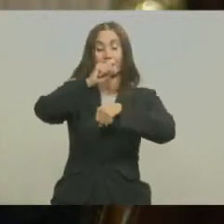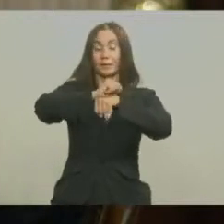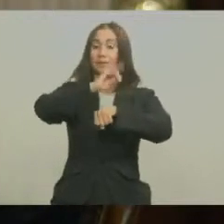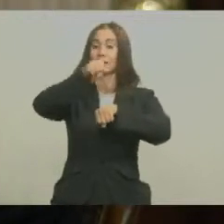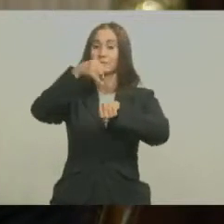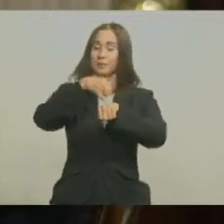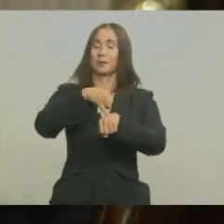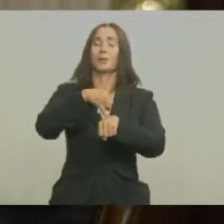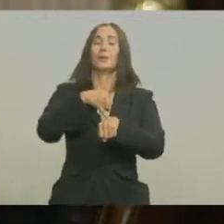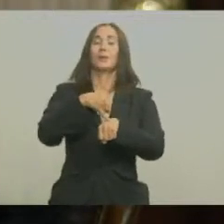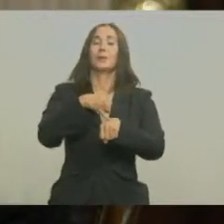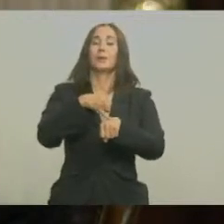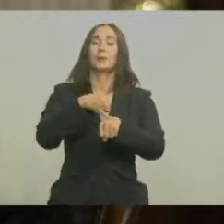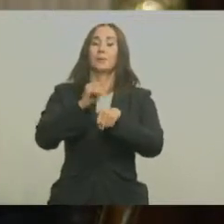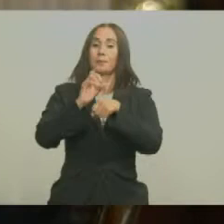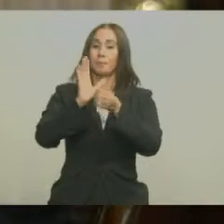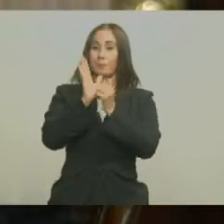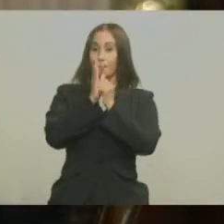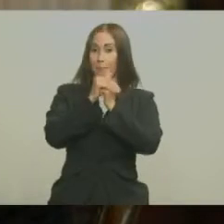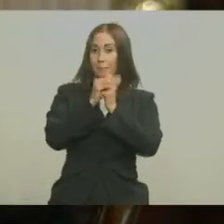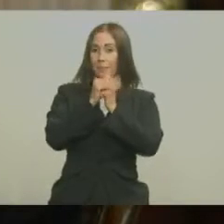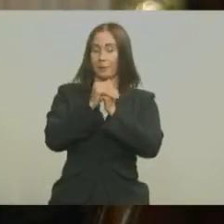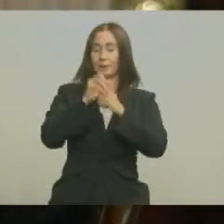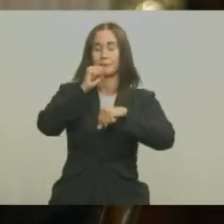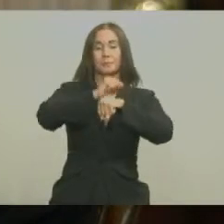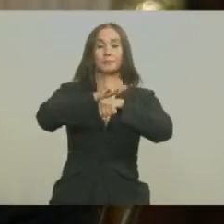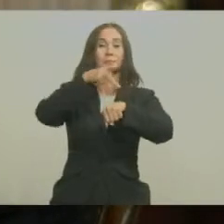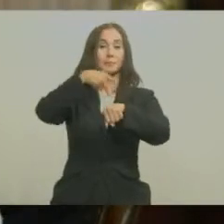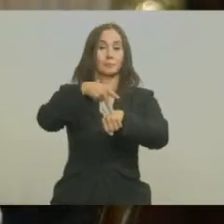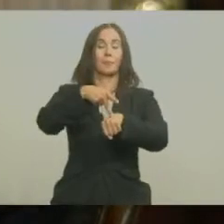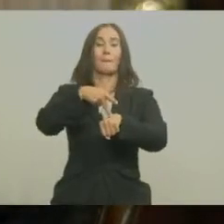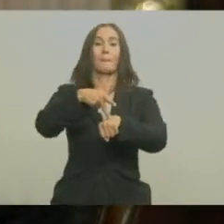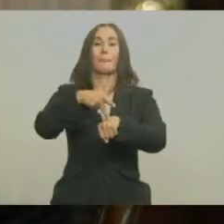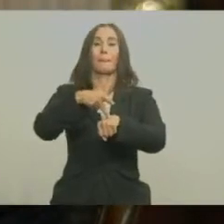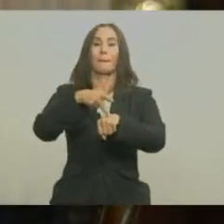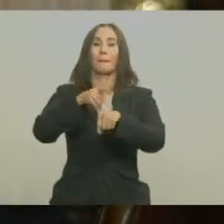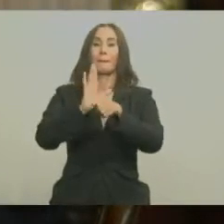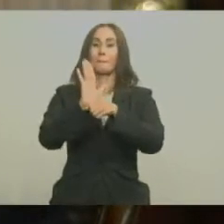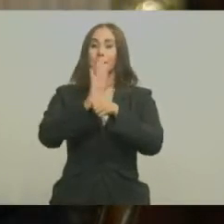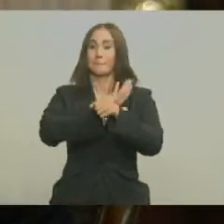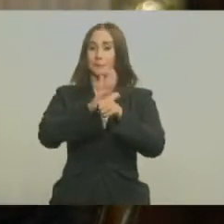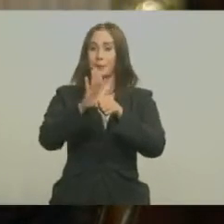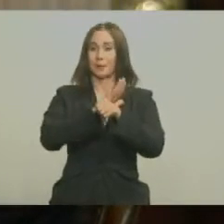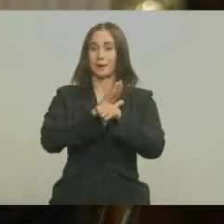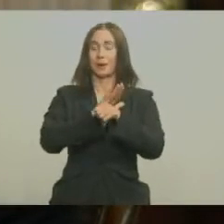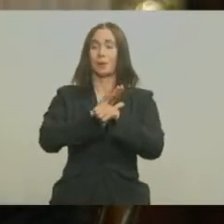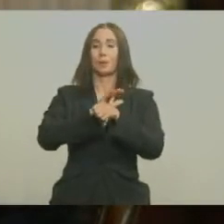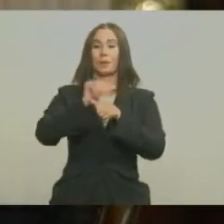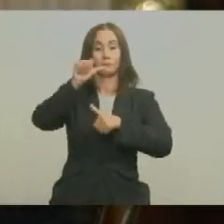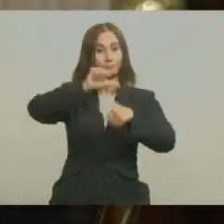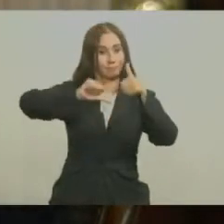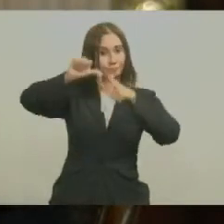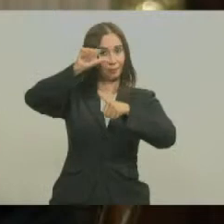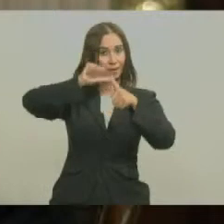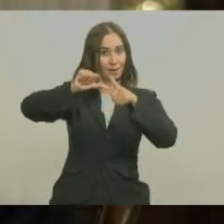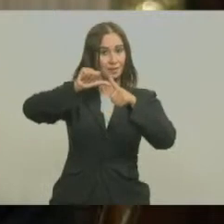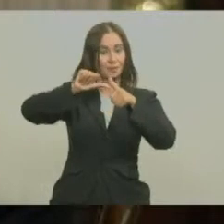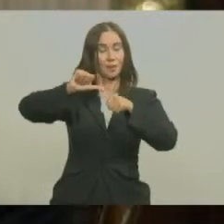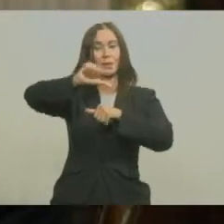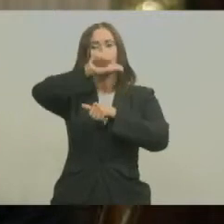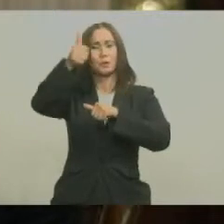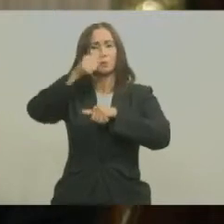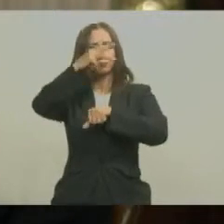Juan de la Maguana, Baní, San Pedro de Macorís, Barahona, Jimaní y Asua, entre